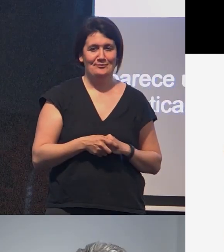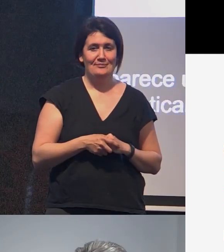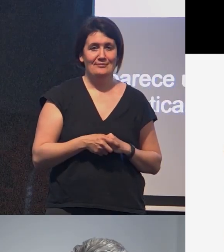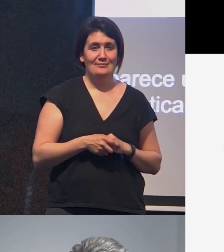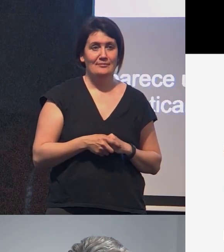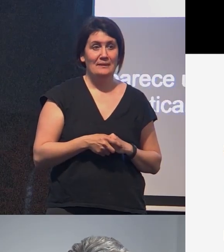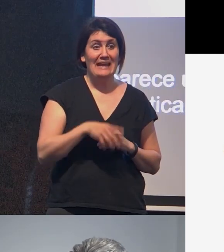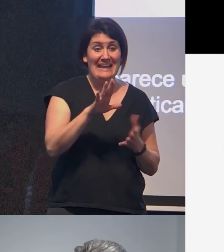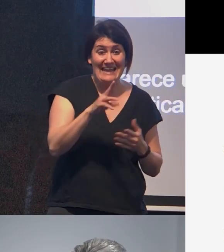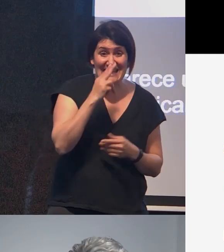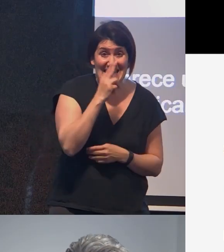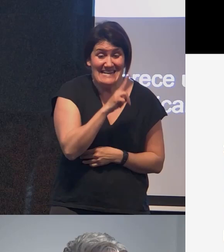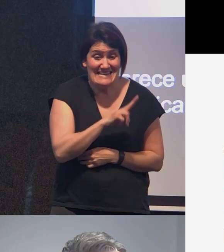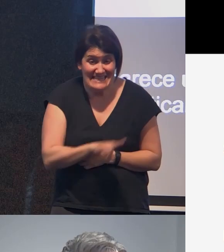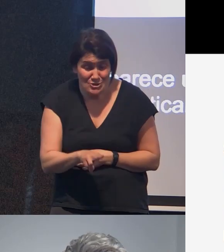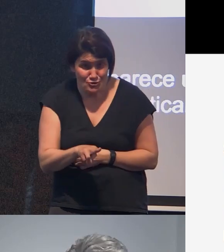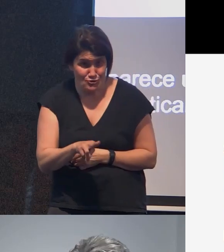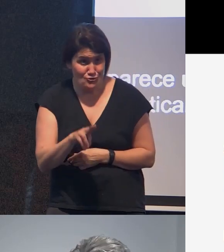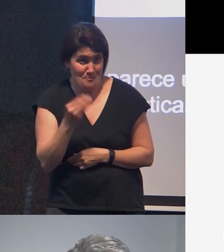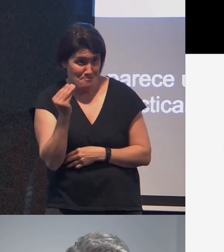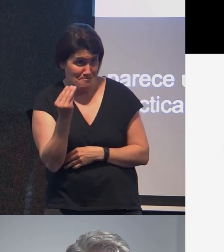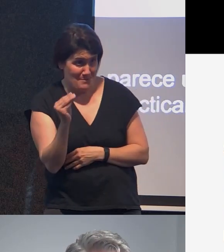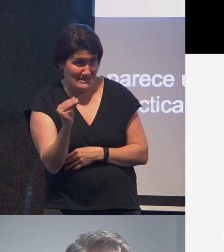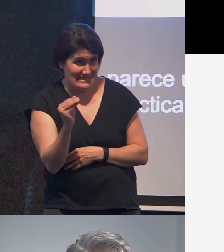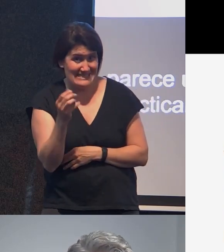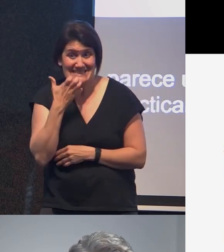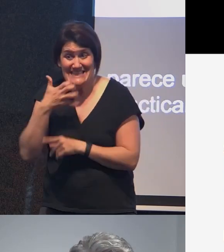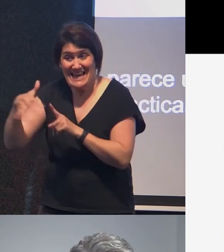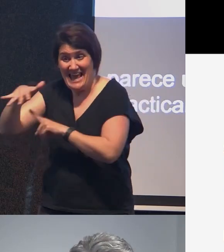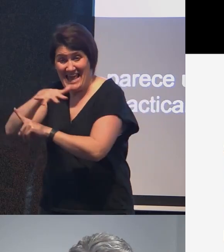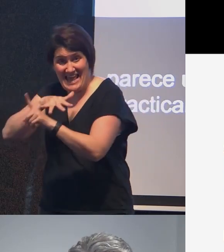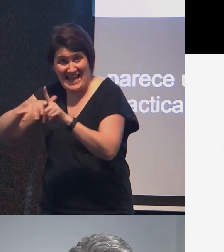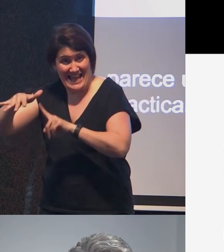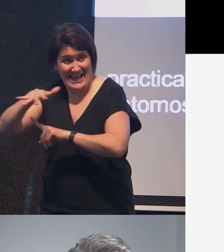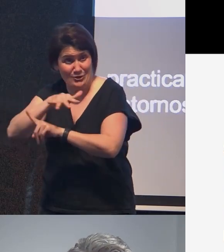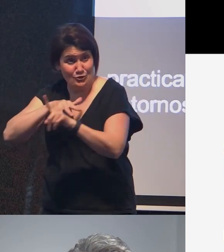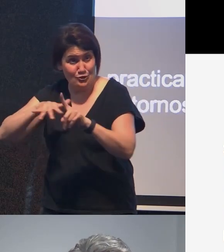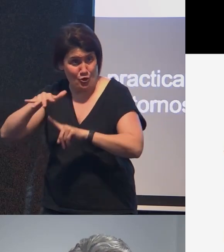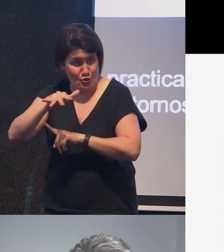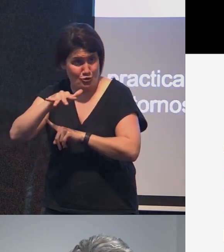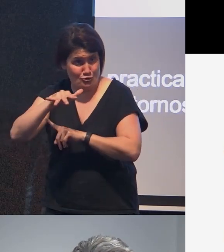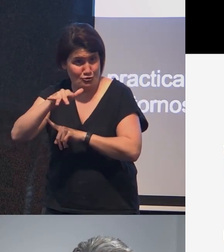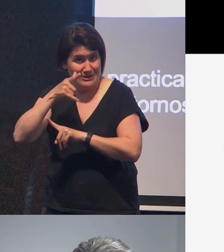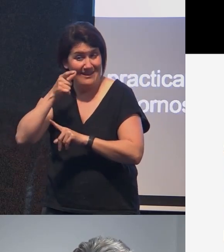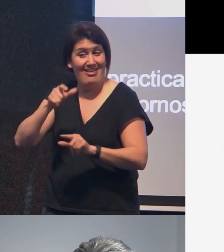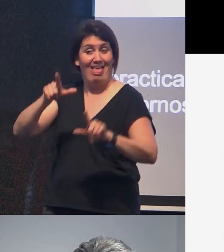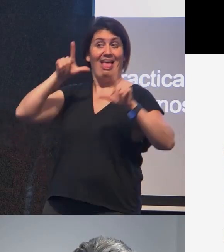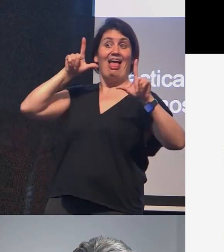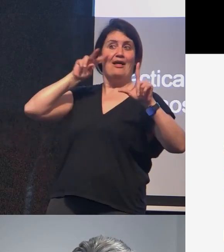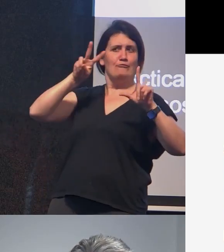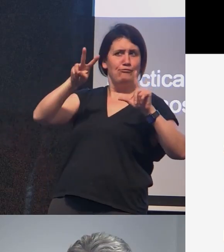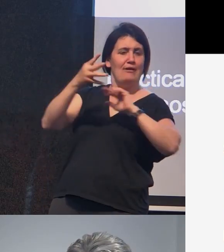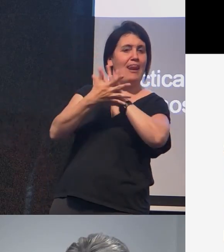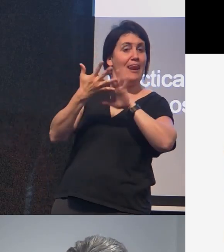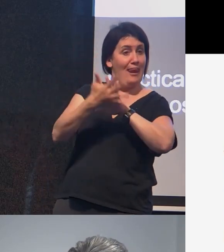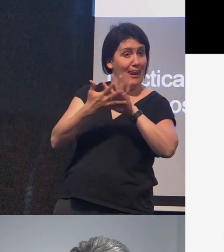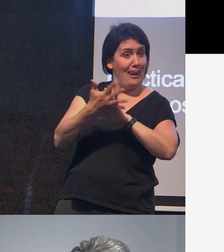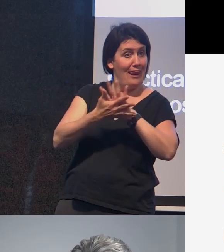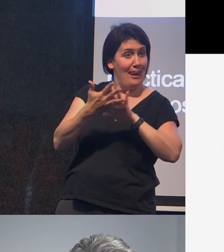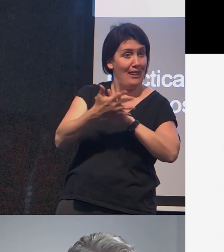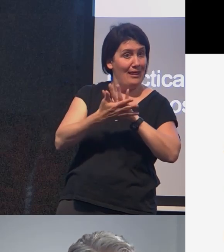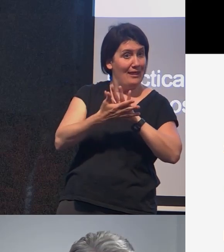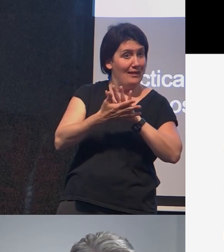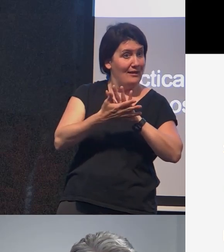Y en niños, bebés, en entornos donde están expuestos a la lengua de signos,